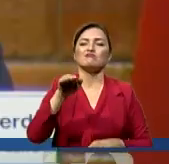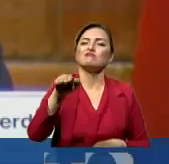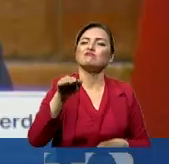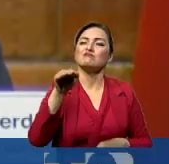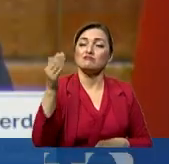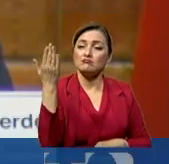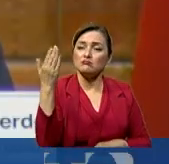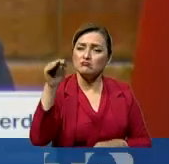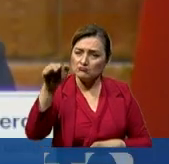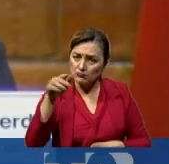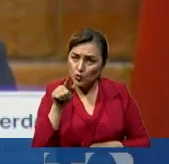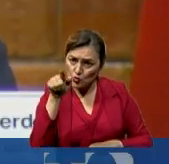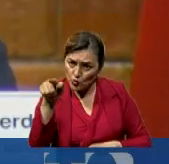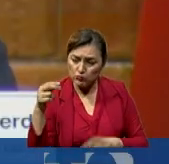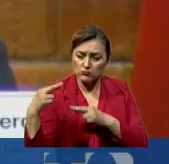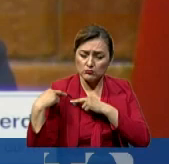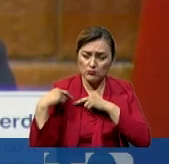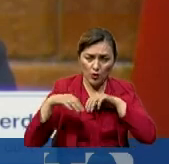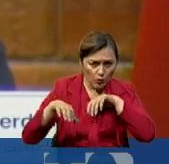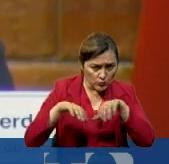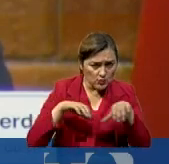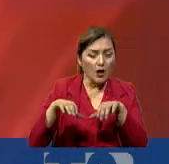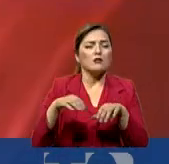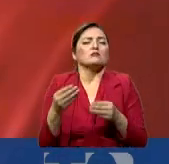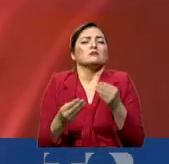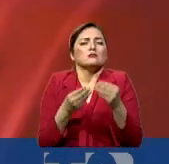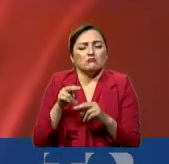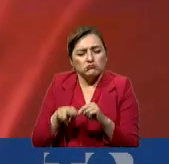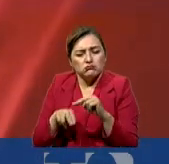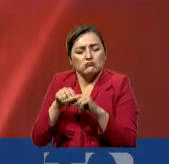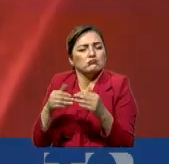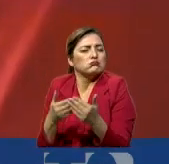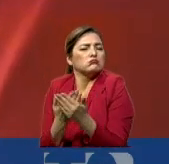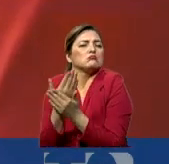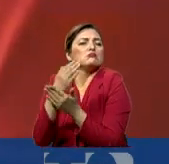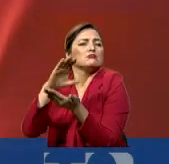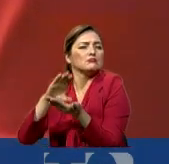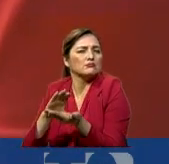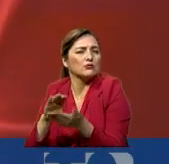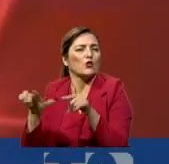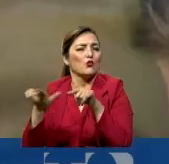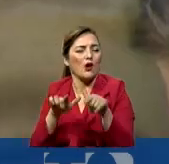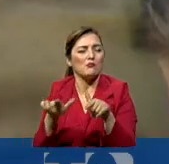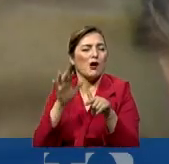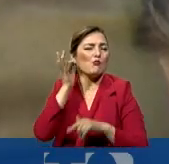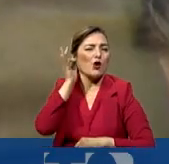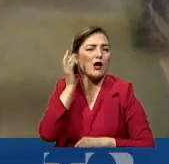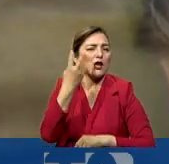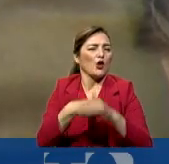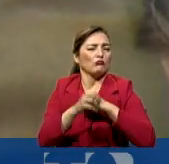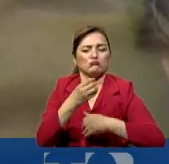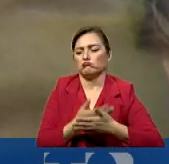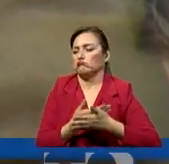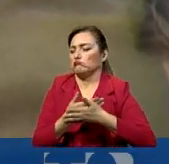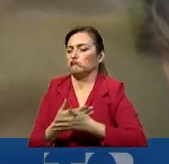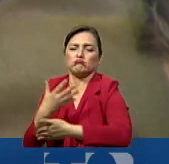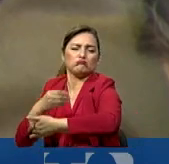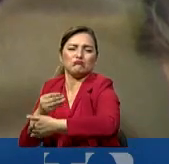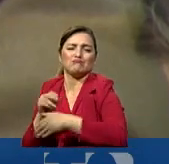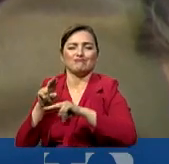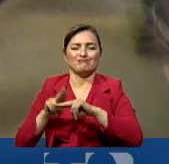de Quito a coordinar y establecer las acciones necesarias para la instalación de estos espacios. Declarar la lactancia